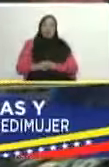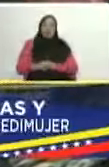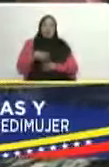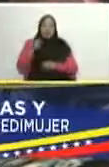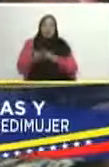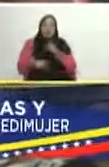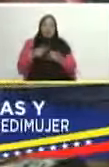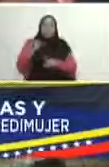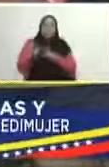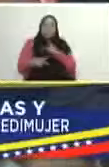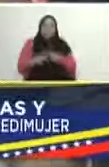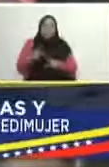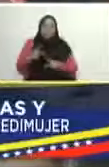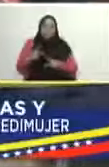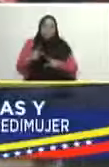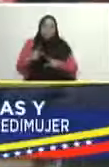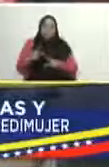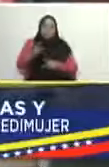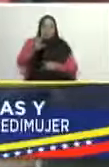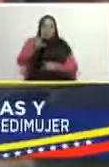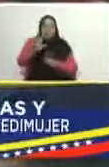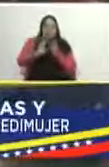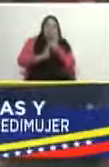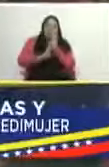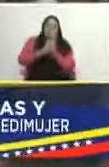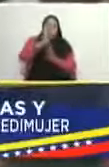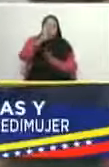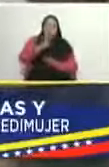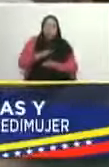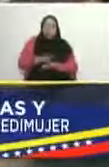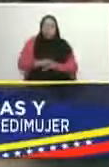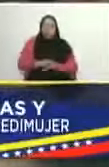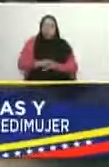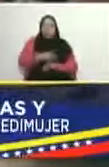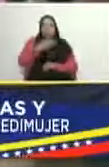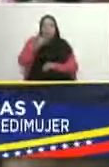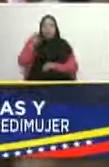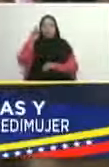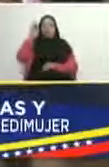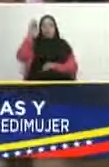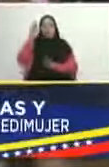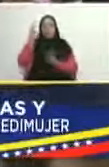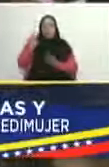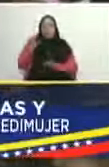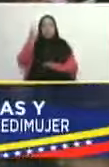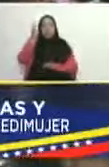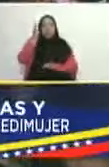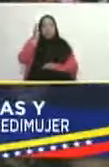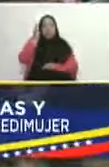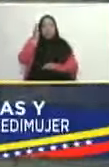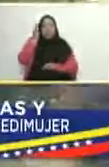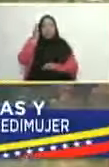Producir, crecer y darle un sustento fuerte a la mujer.